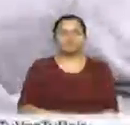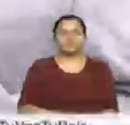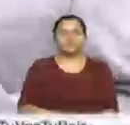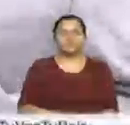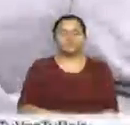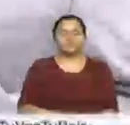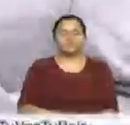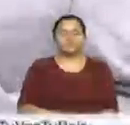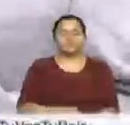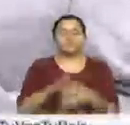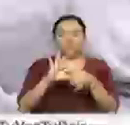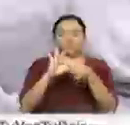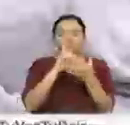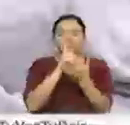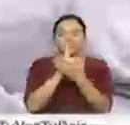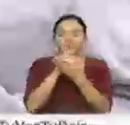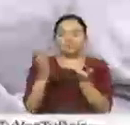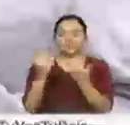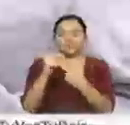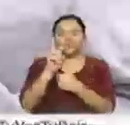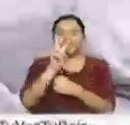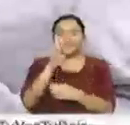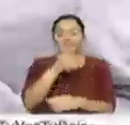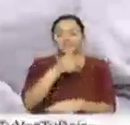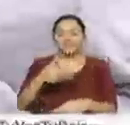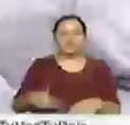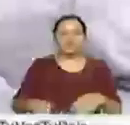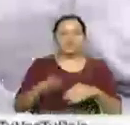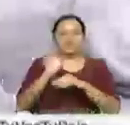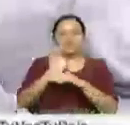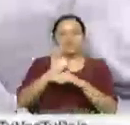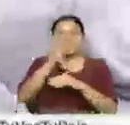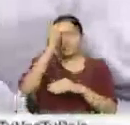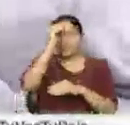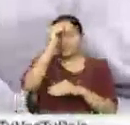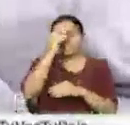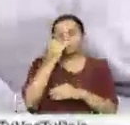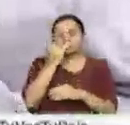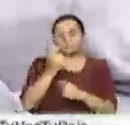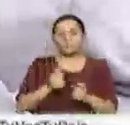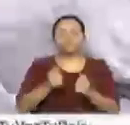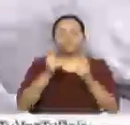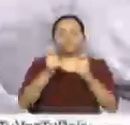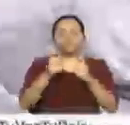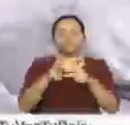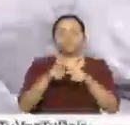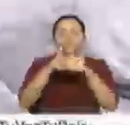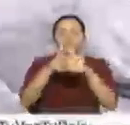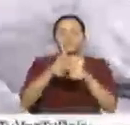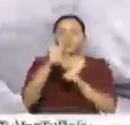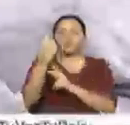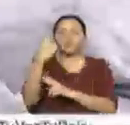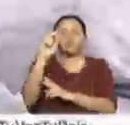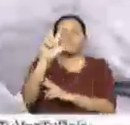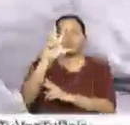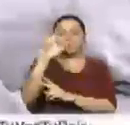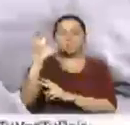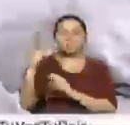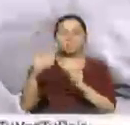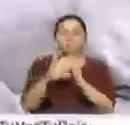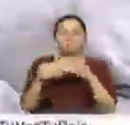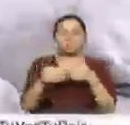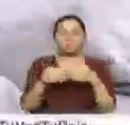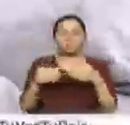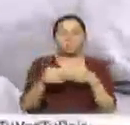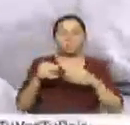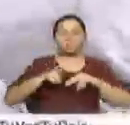Así es, compañeros. Este martes el vicepresidente de la República, Jorge Glass, participó en la entrega de un crédito por 1,3 millones de dólares para